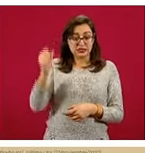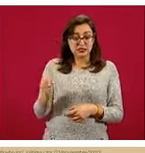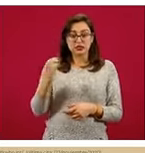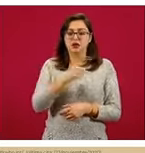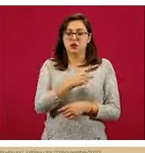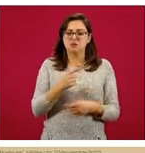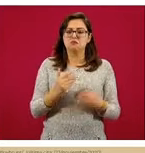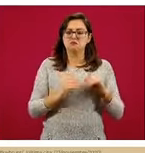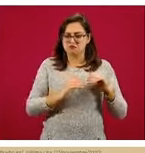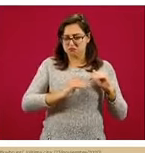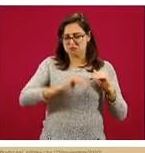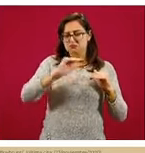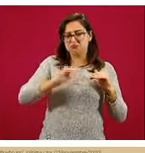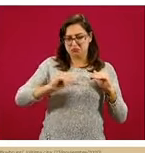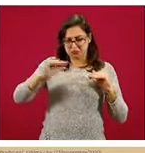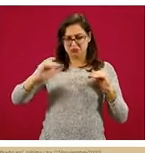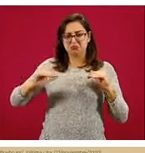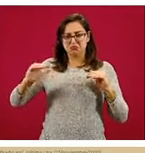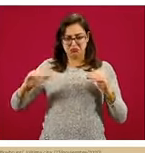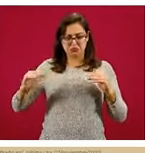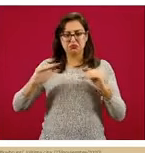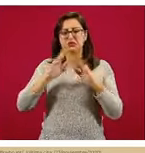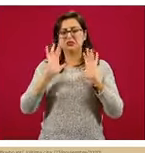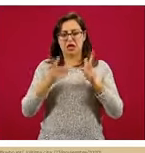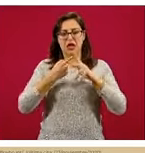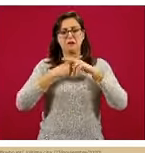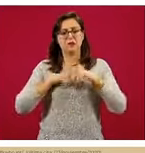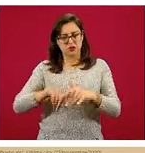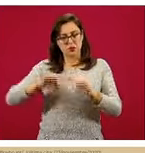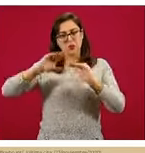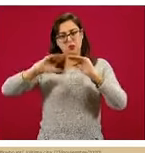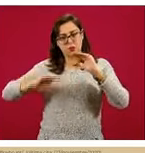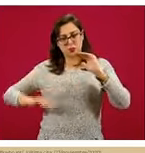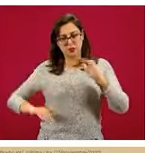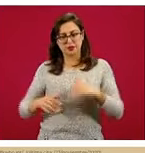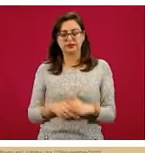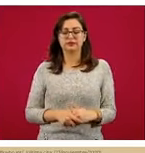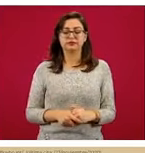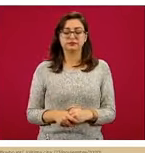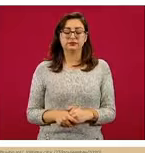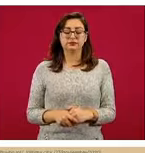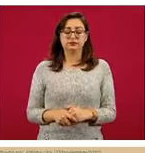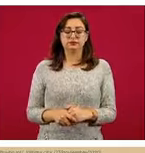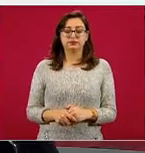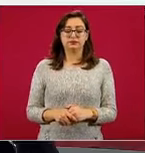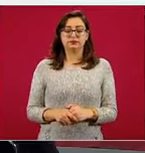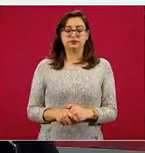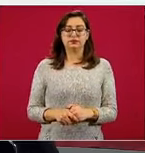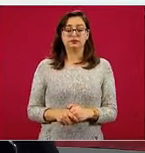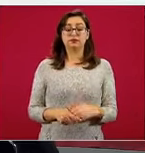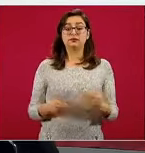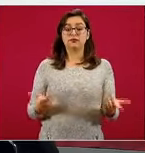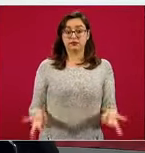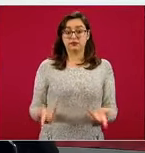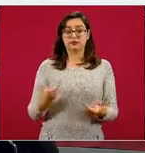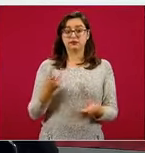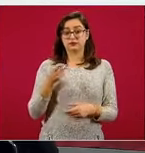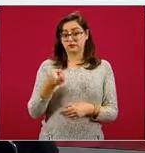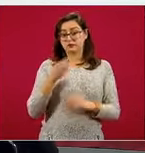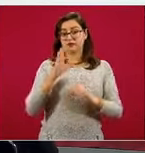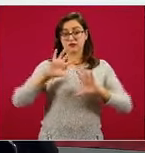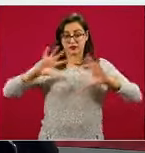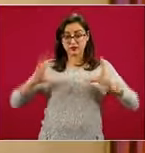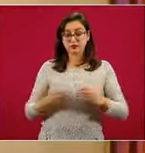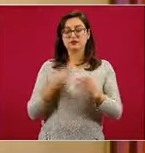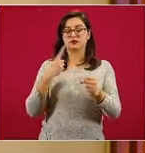primeros, continúa una tendencia descendente. Esto para efecto de los casos que se han confirmado por fecha de reporte.